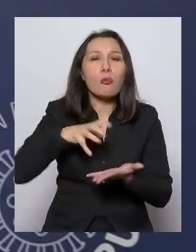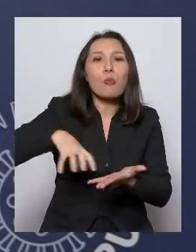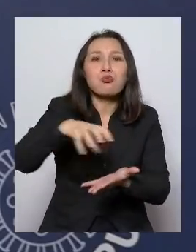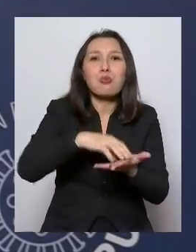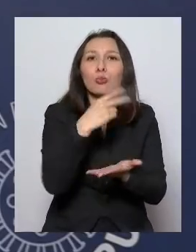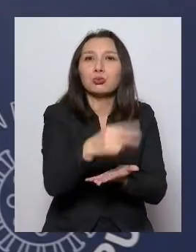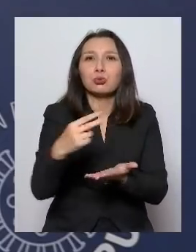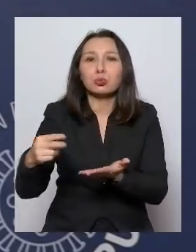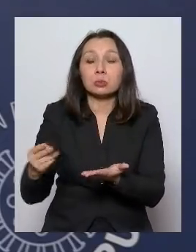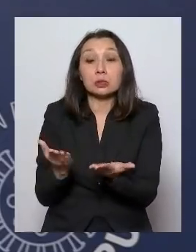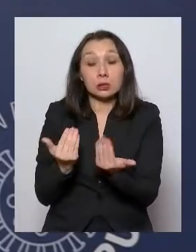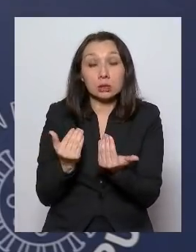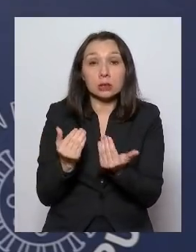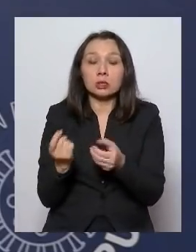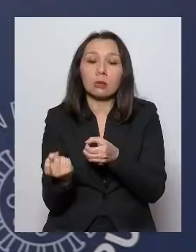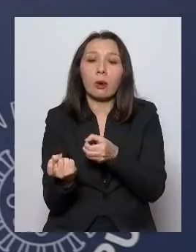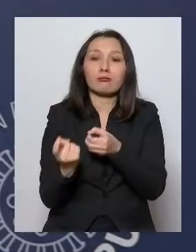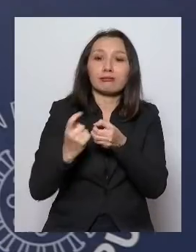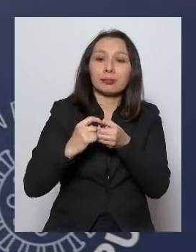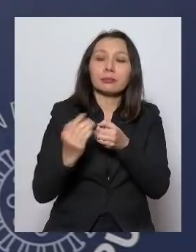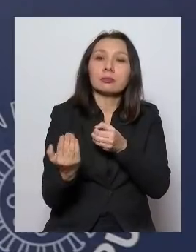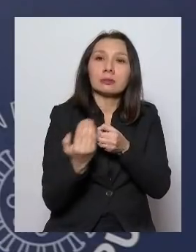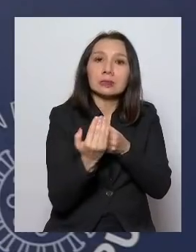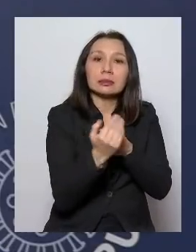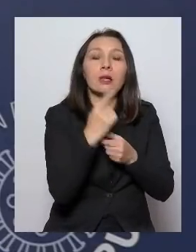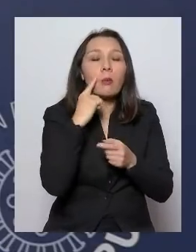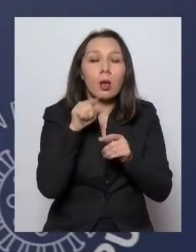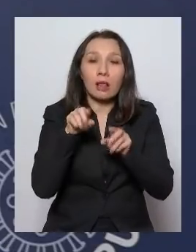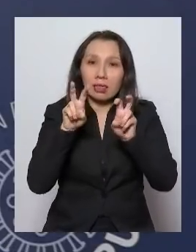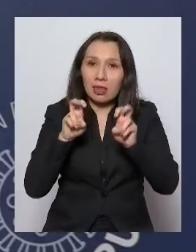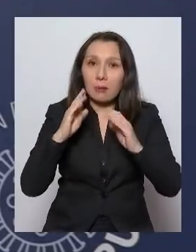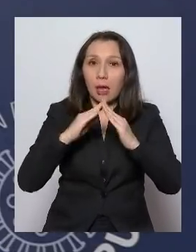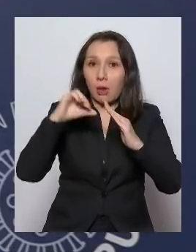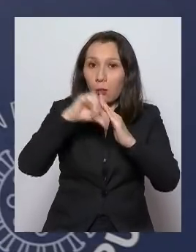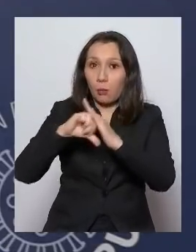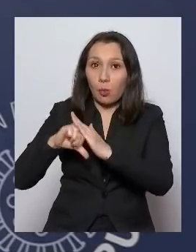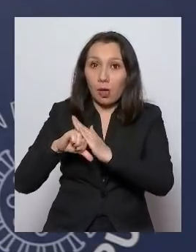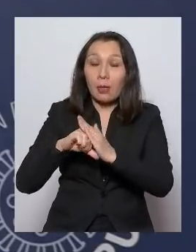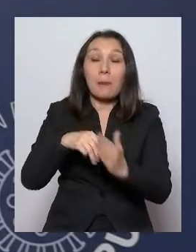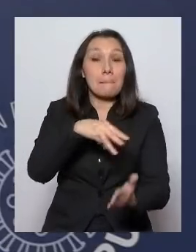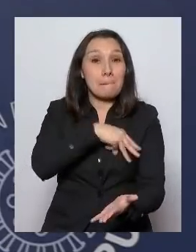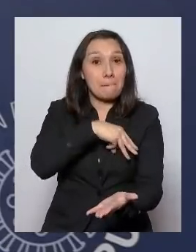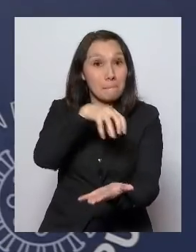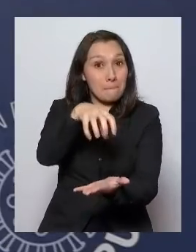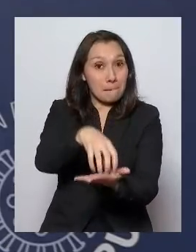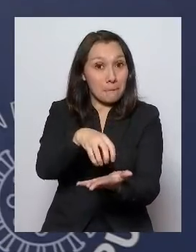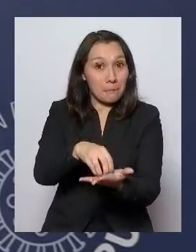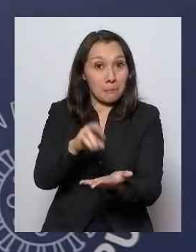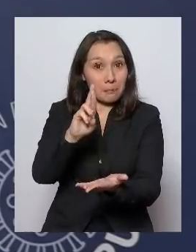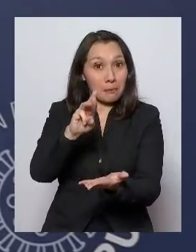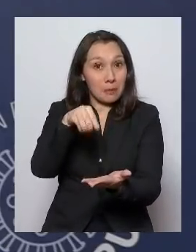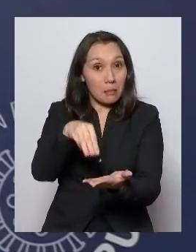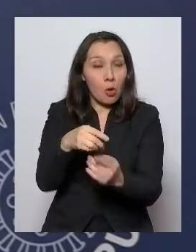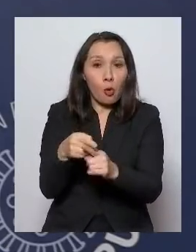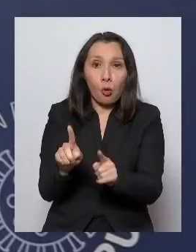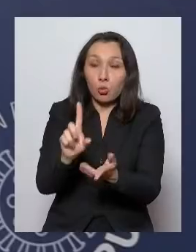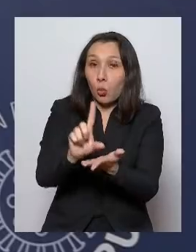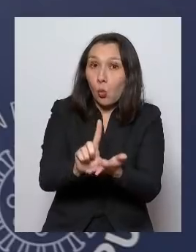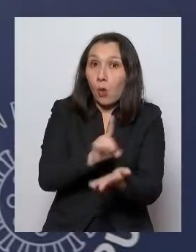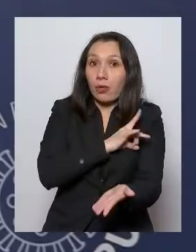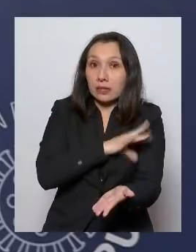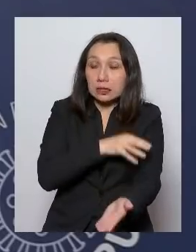y necesitamos incorporar en esta cuarentena de la región metropolitana y en otras partes del